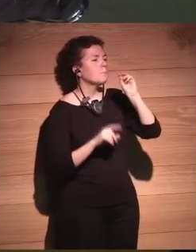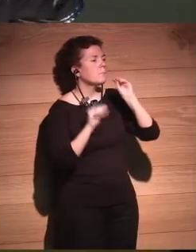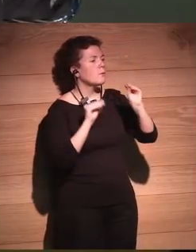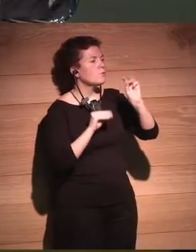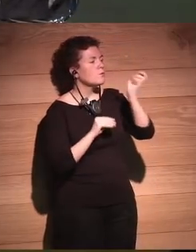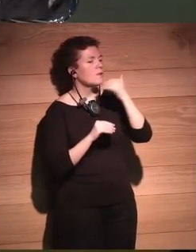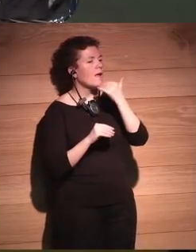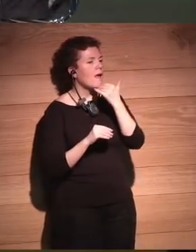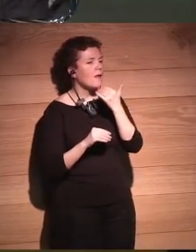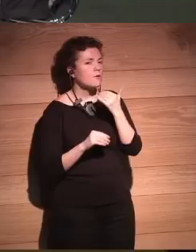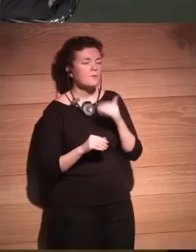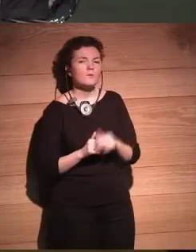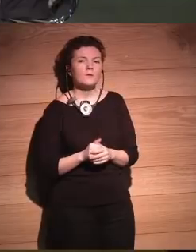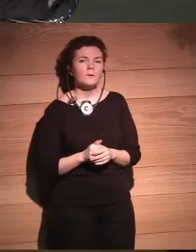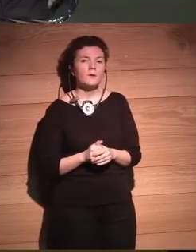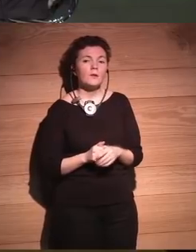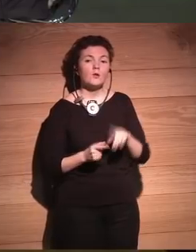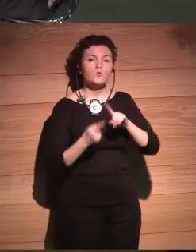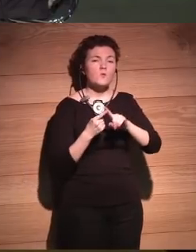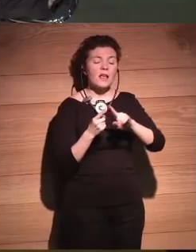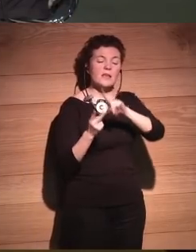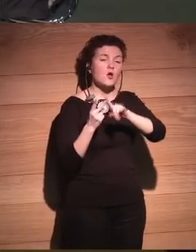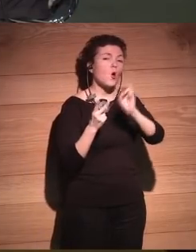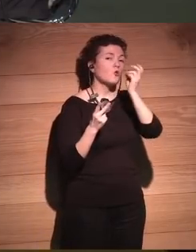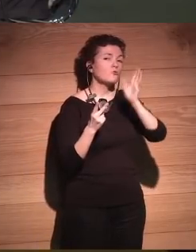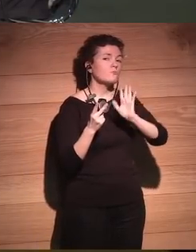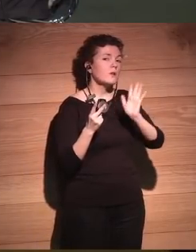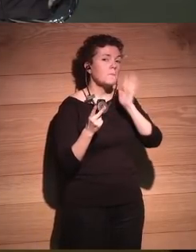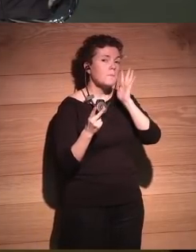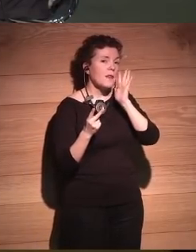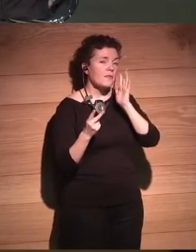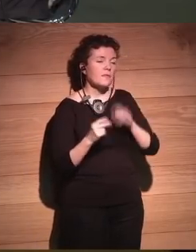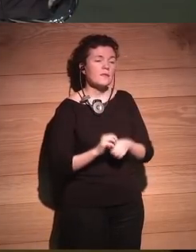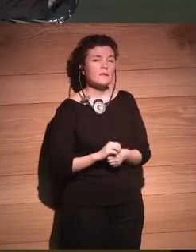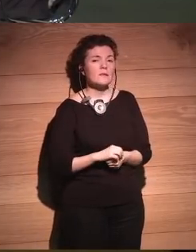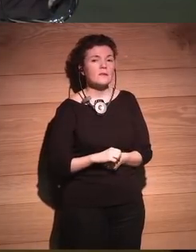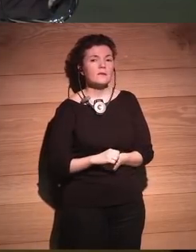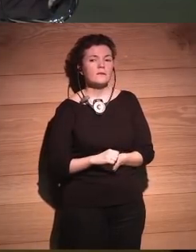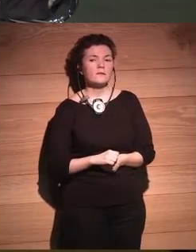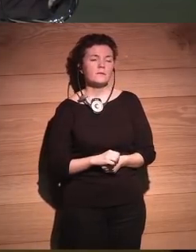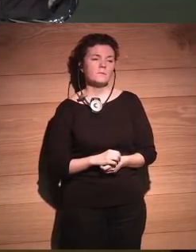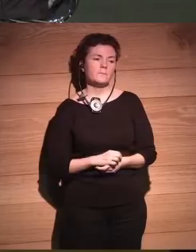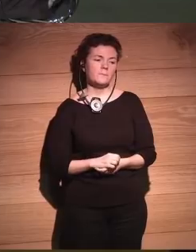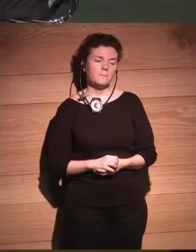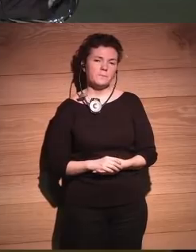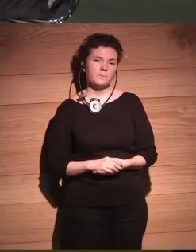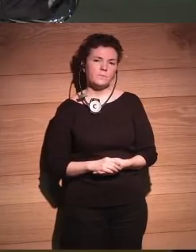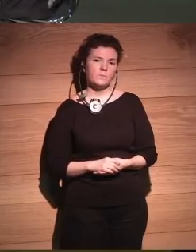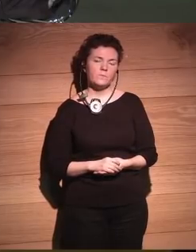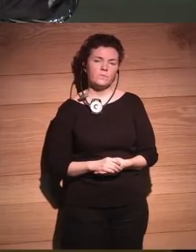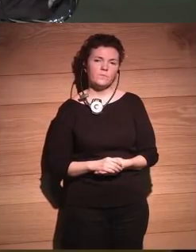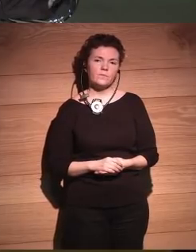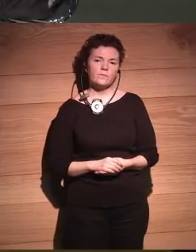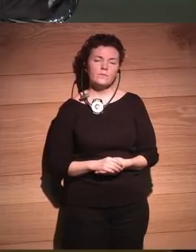Allí nos quedarán esa pregunta y si hay alguna más. Y si no, empezamos a cerrar la sesión. Okay,